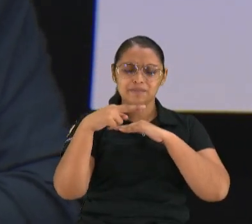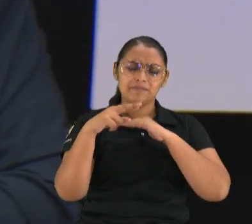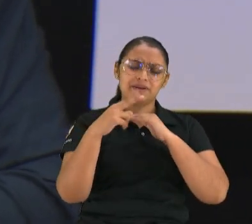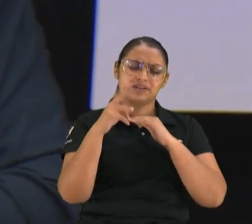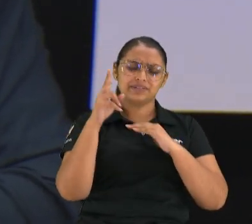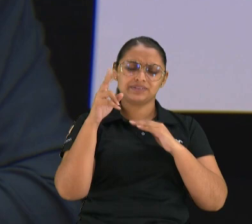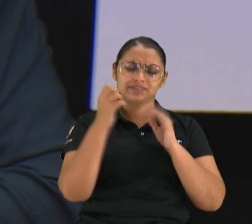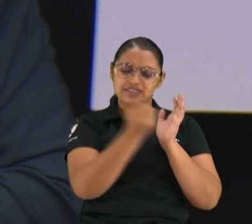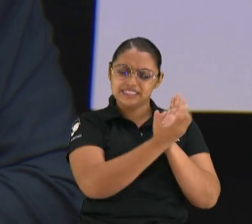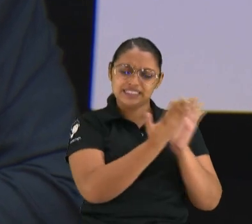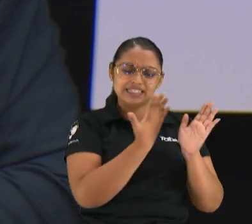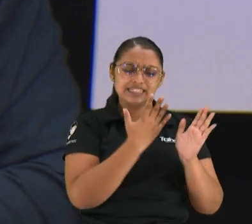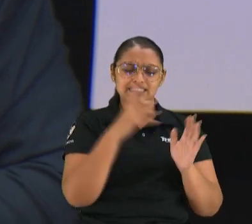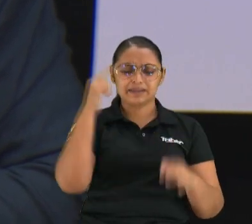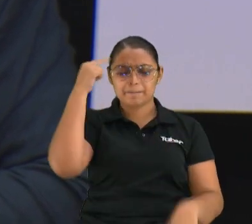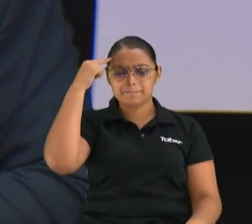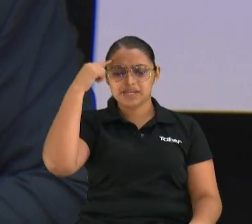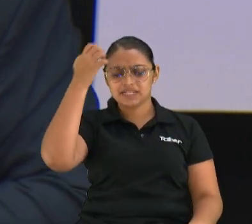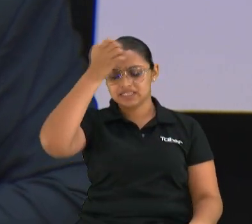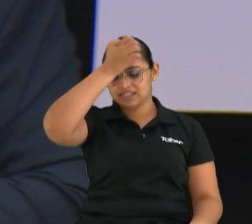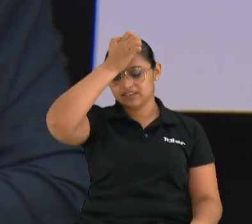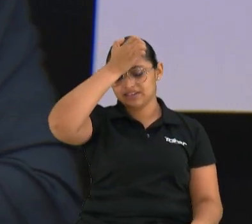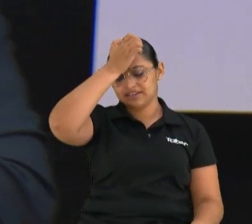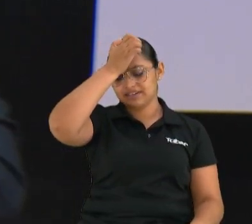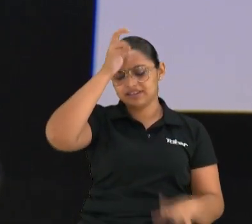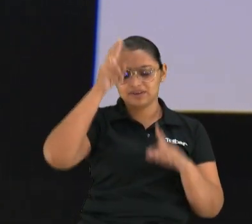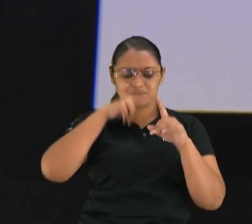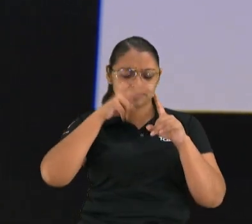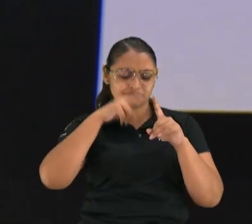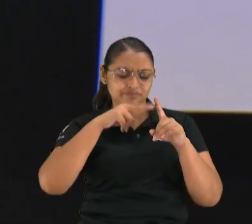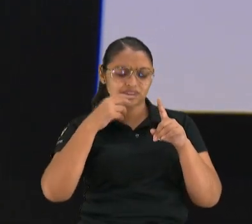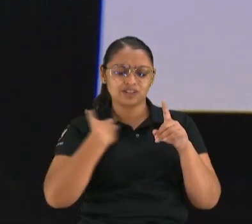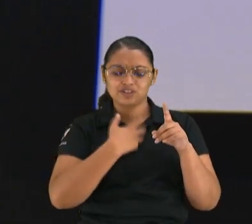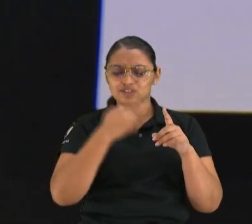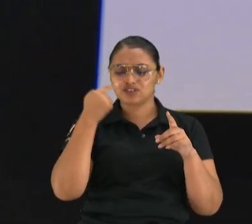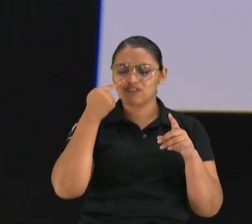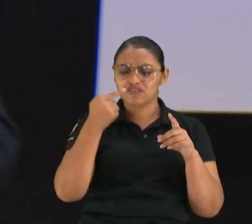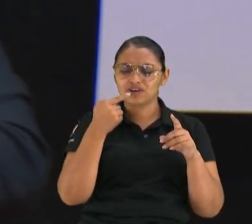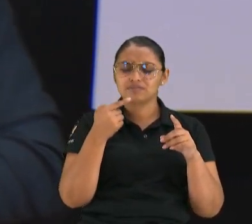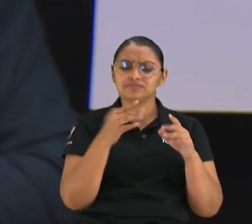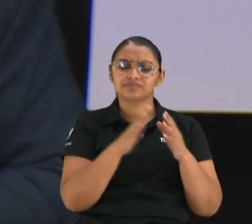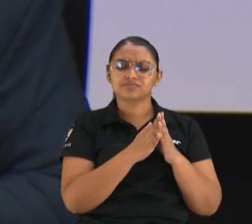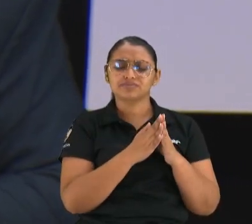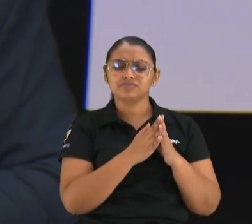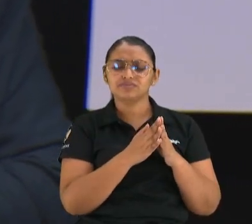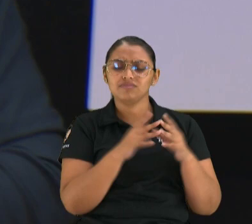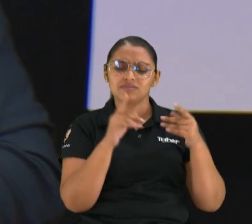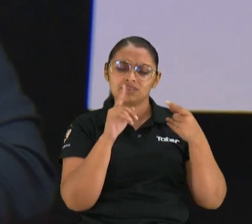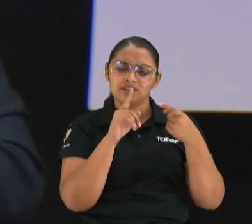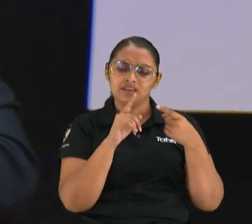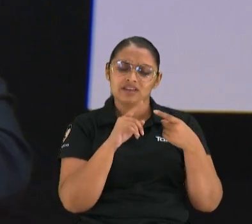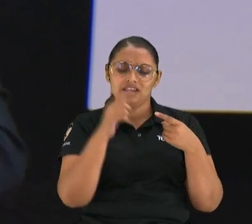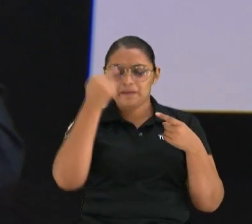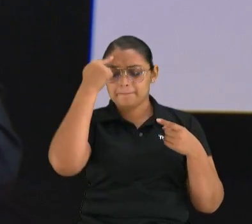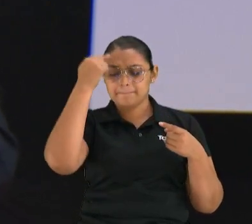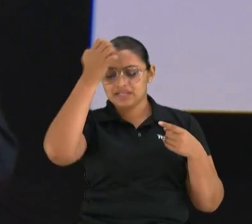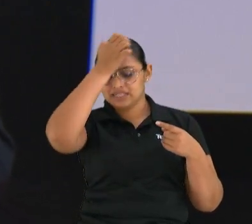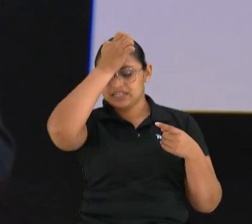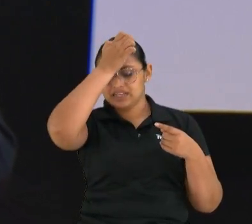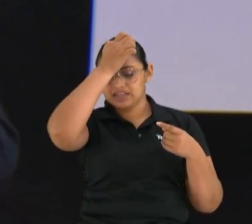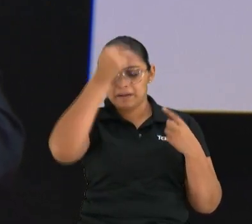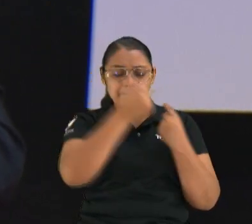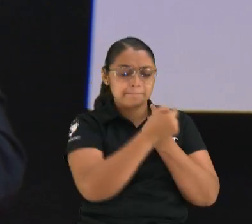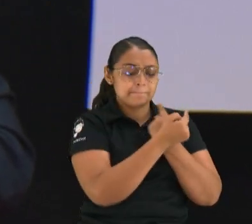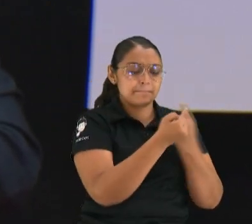reprobada hemos visto que una mente reprobada según romanos 1:28 que dice y como ellos no aprobaron